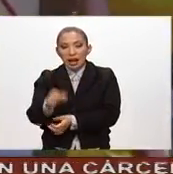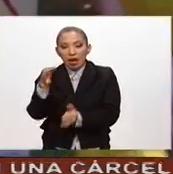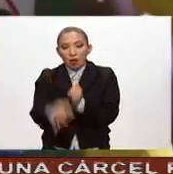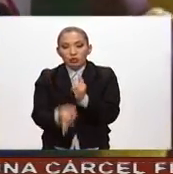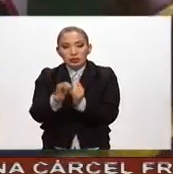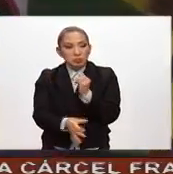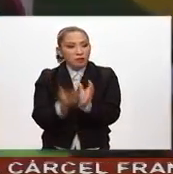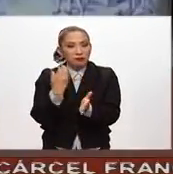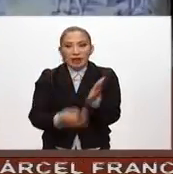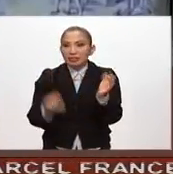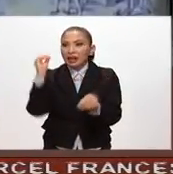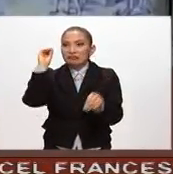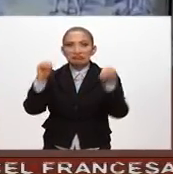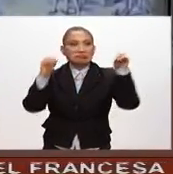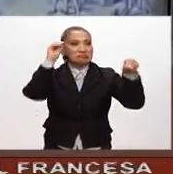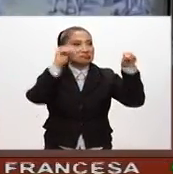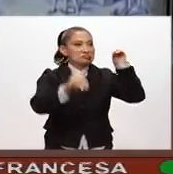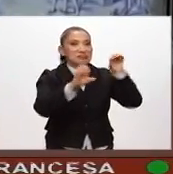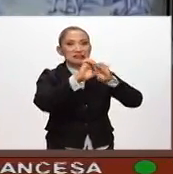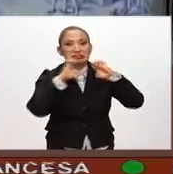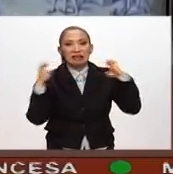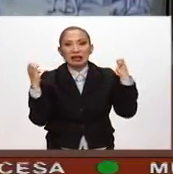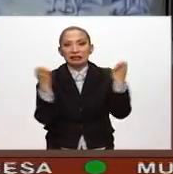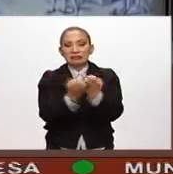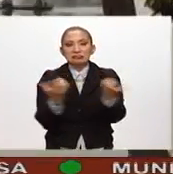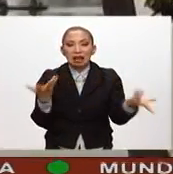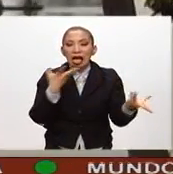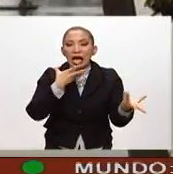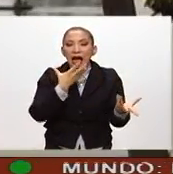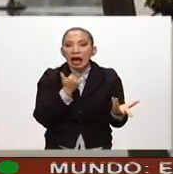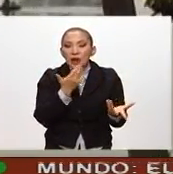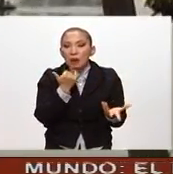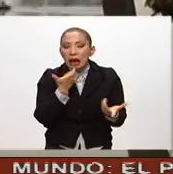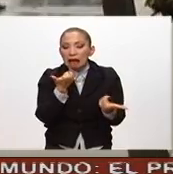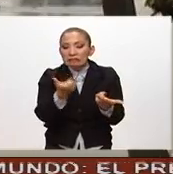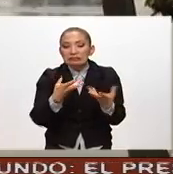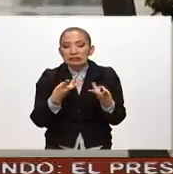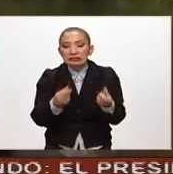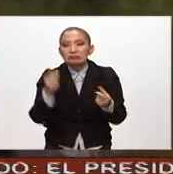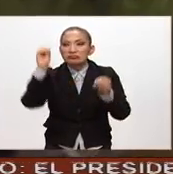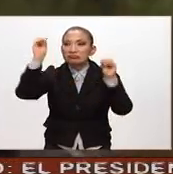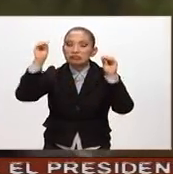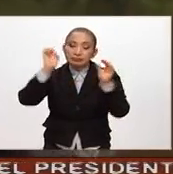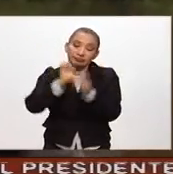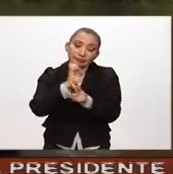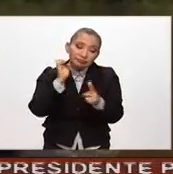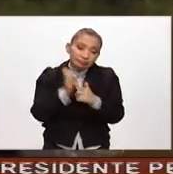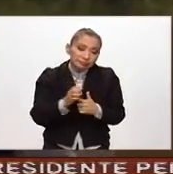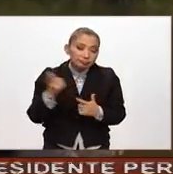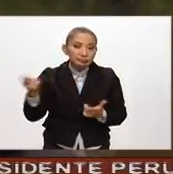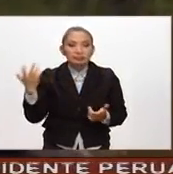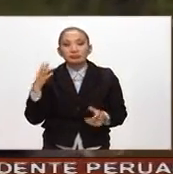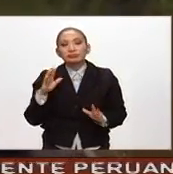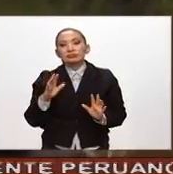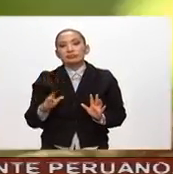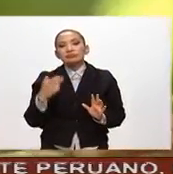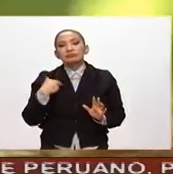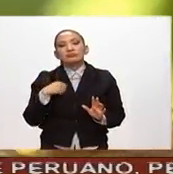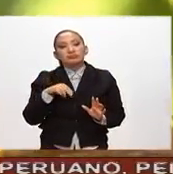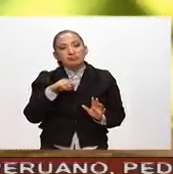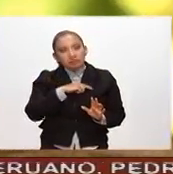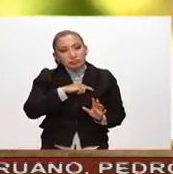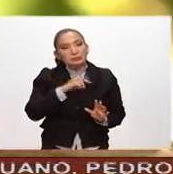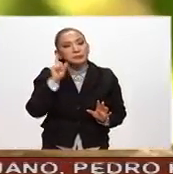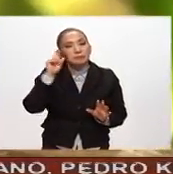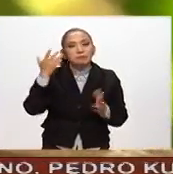finales de los estadios, ¿no? Sobre todo cuestiones de decoración. Entonces, creo que los brasileños están a